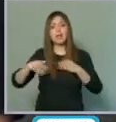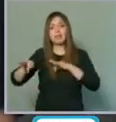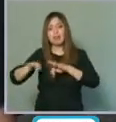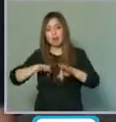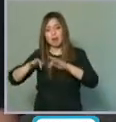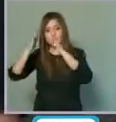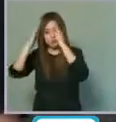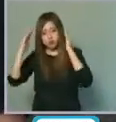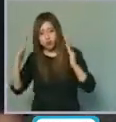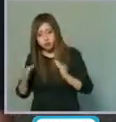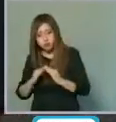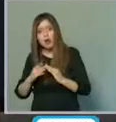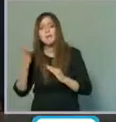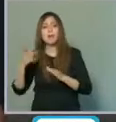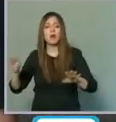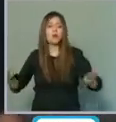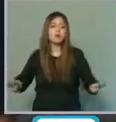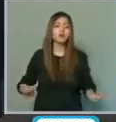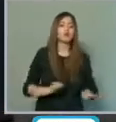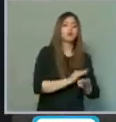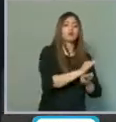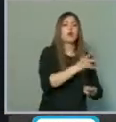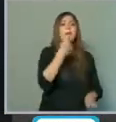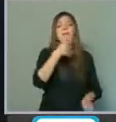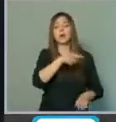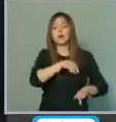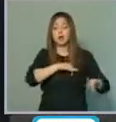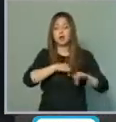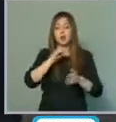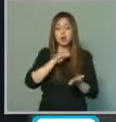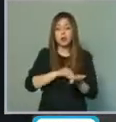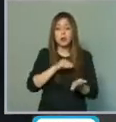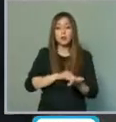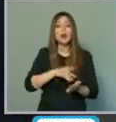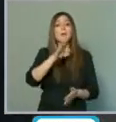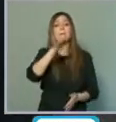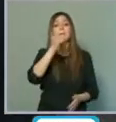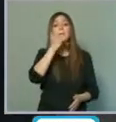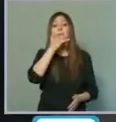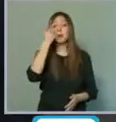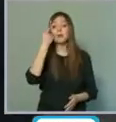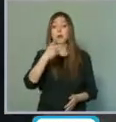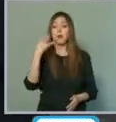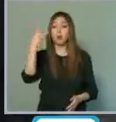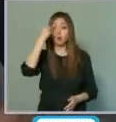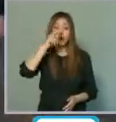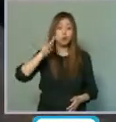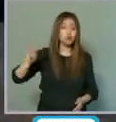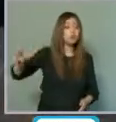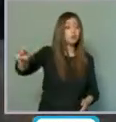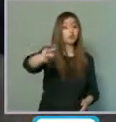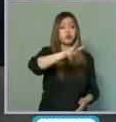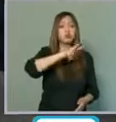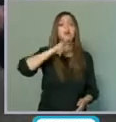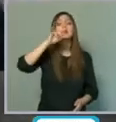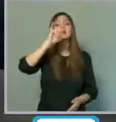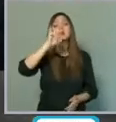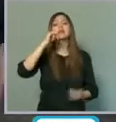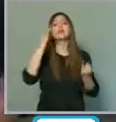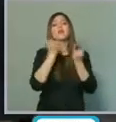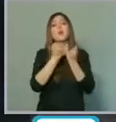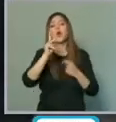pero siguen trabajando porque ellas hacen todo. Oiga, pero qué bonita vista hay ahí. Sí, se ve muy, muy bonito porque se ve además todo